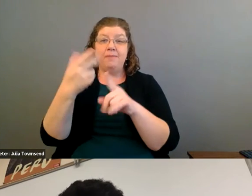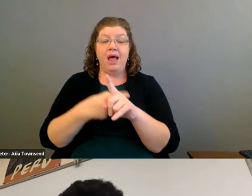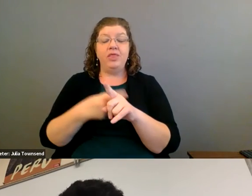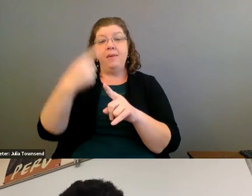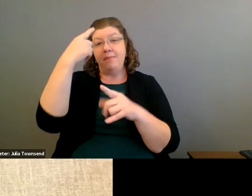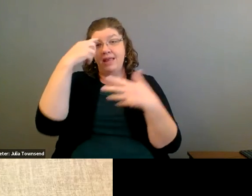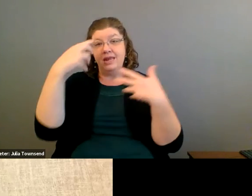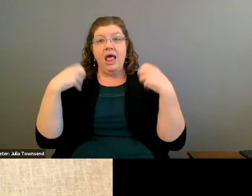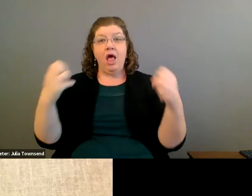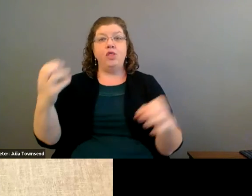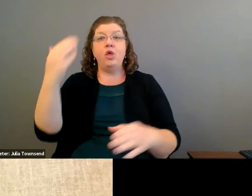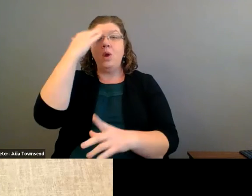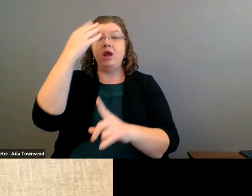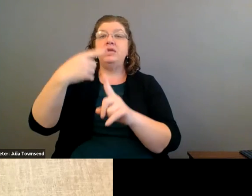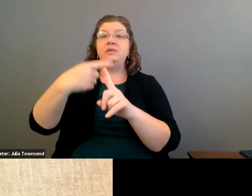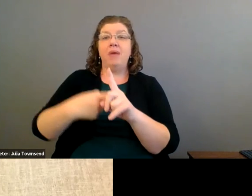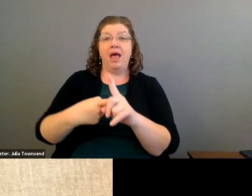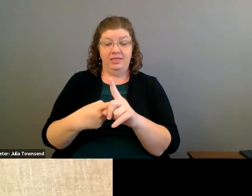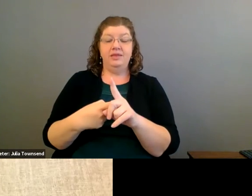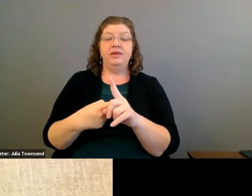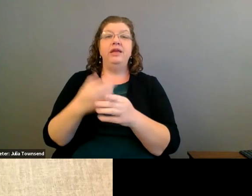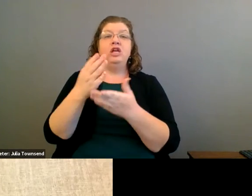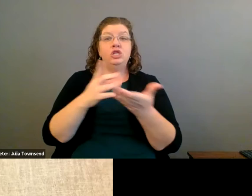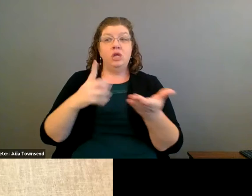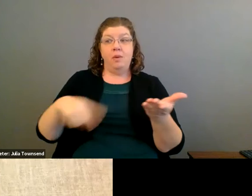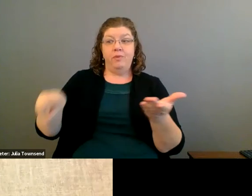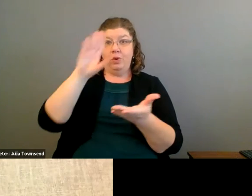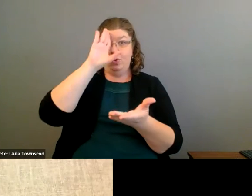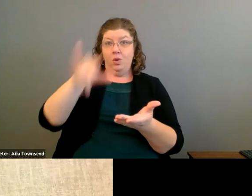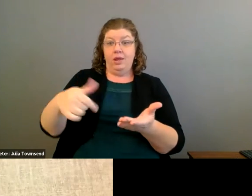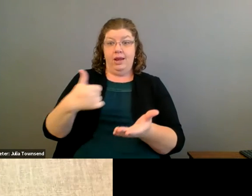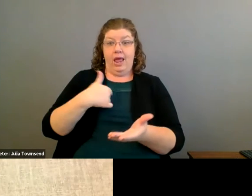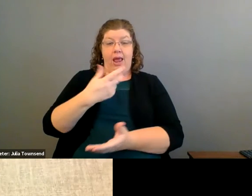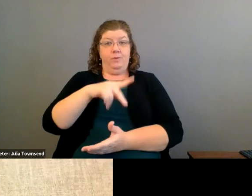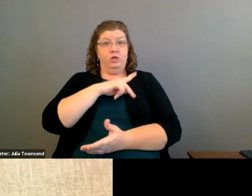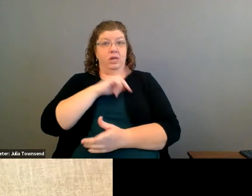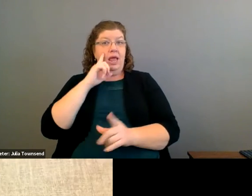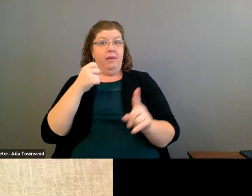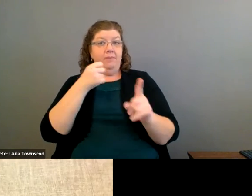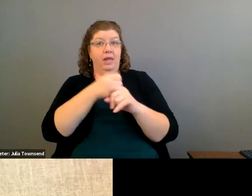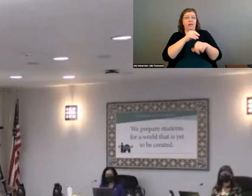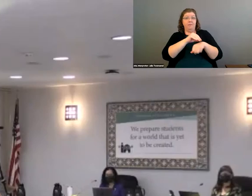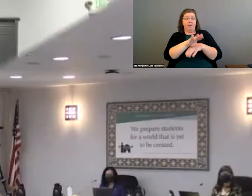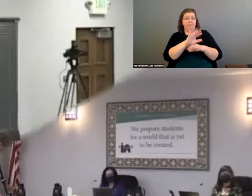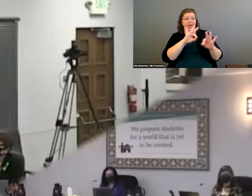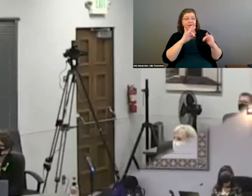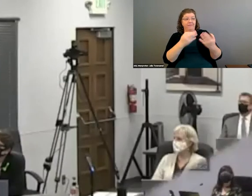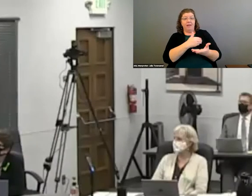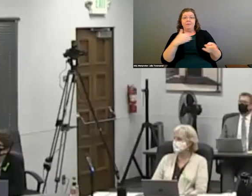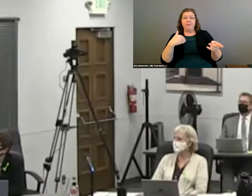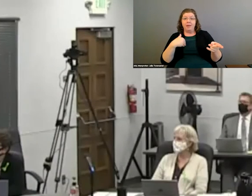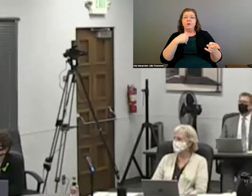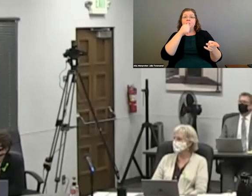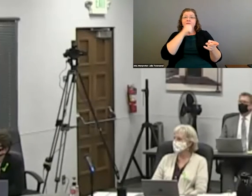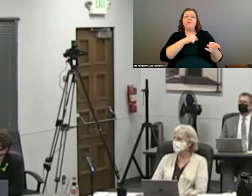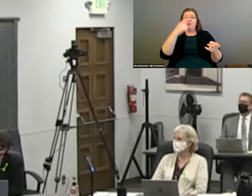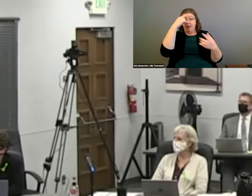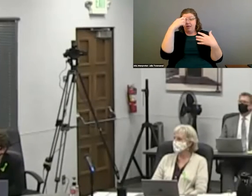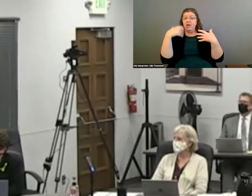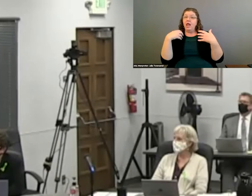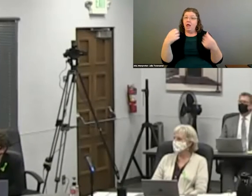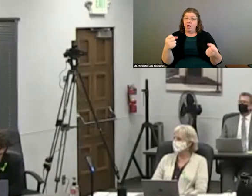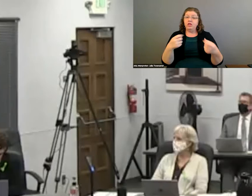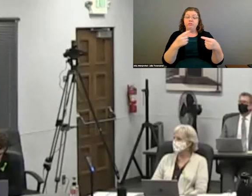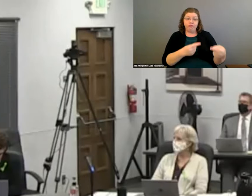Este mes es el mes de concientización sobre la salud mental. Algunos de ustedes saben que yo personalmente he sido afectada por un miembro de la familia quien